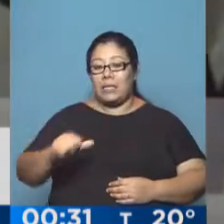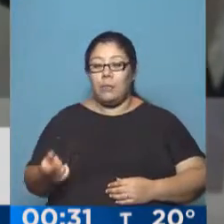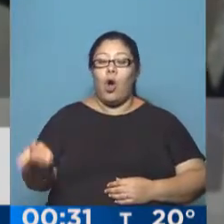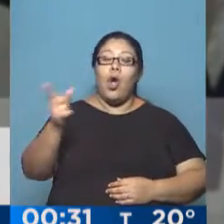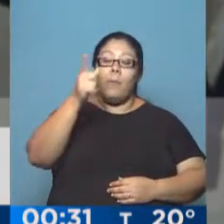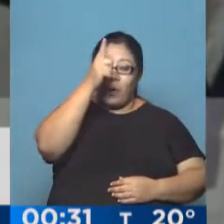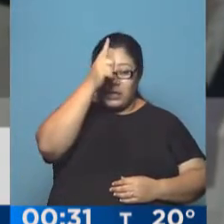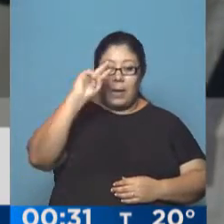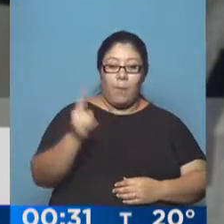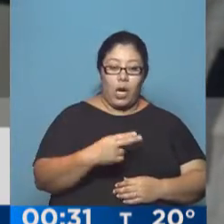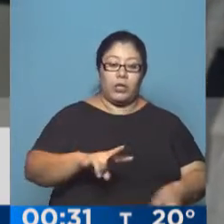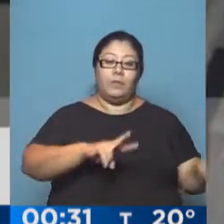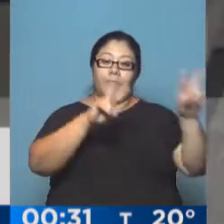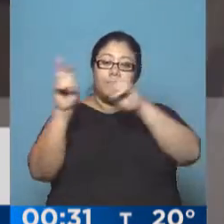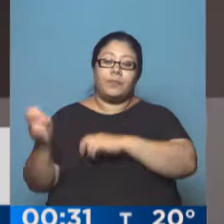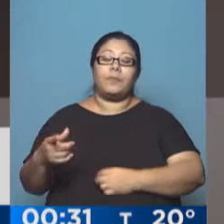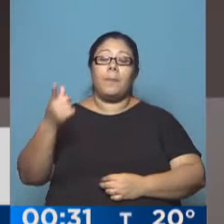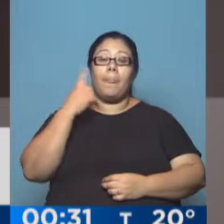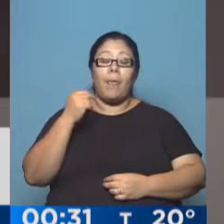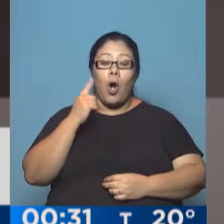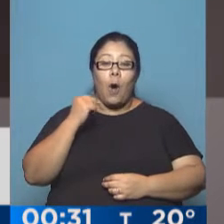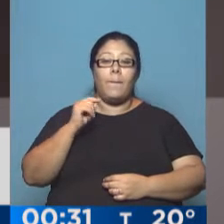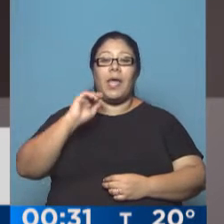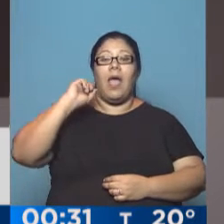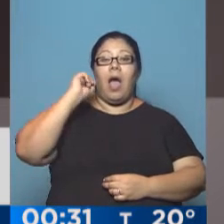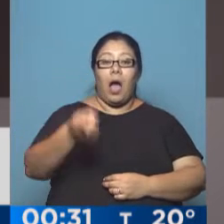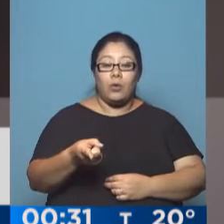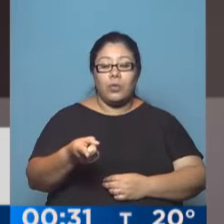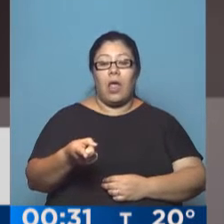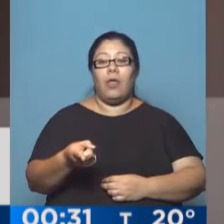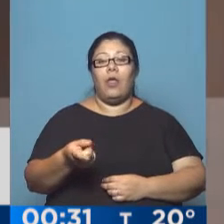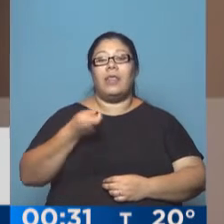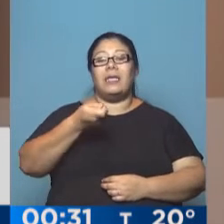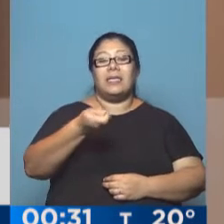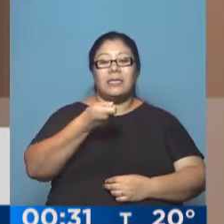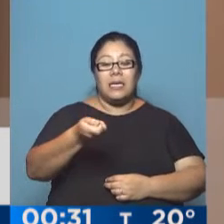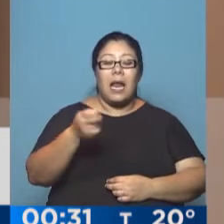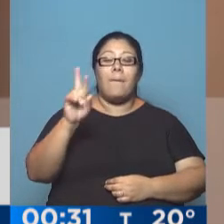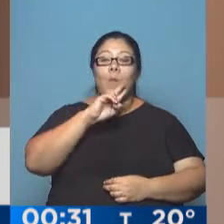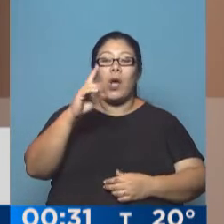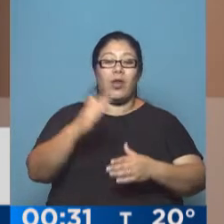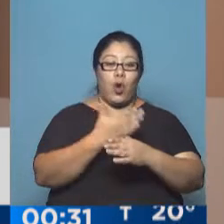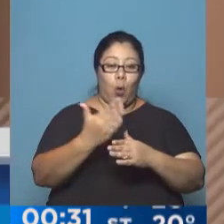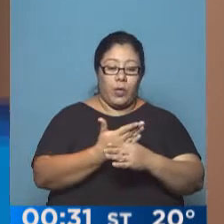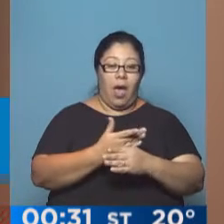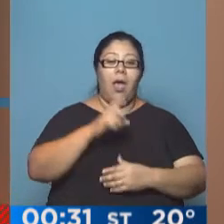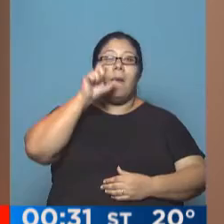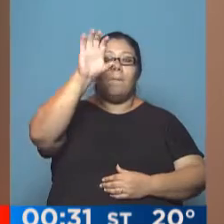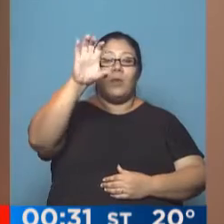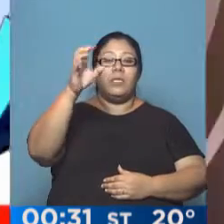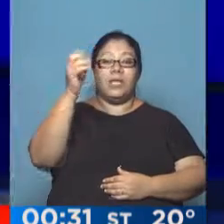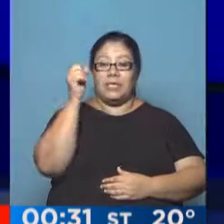justicia condenó a cadena perpetua a un hombre acusado de asesinar a su novia en el barrio La Rubita de Resistencia.